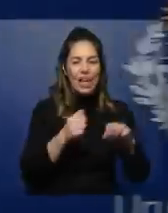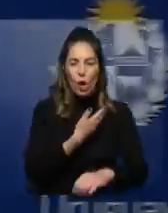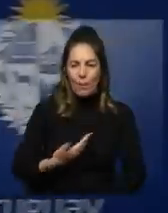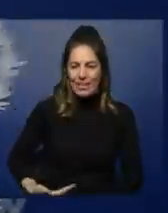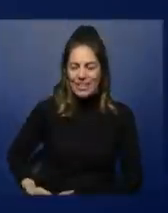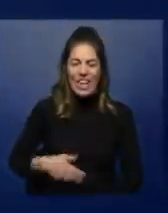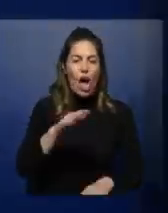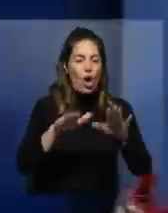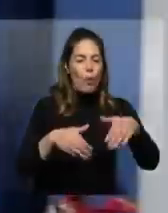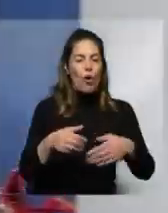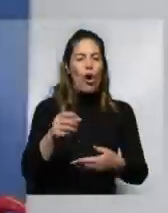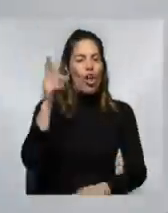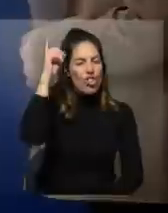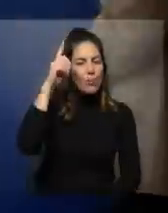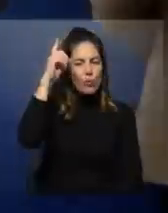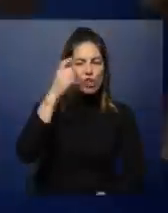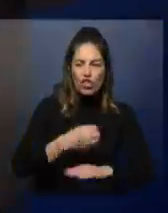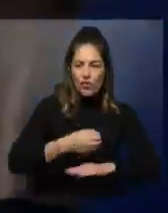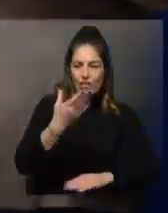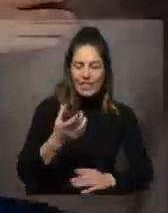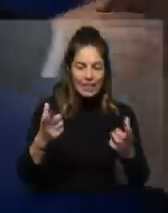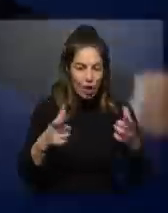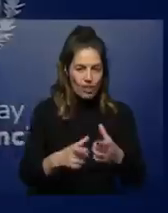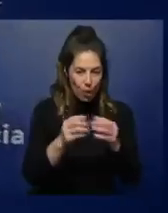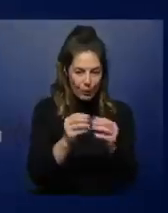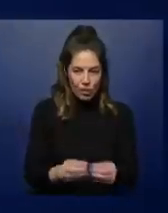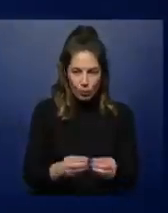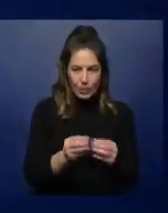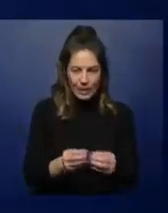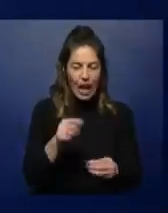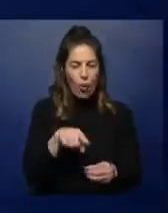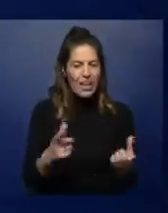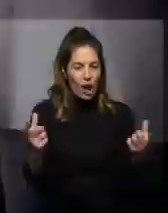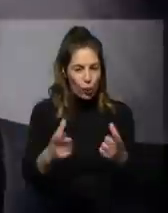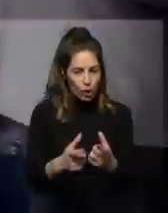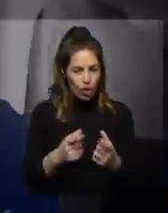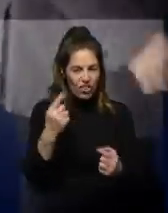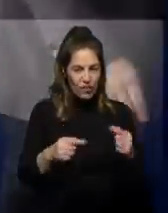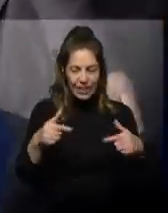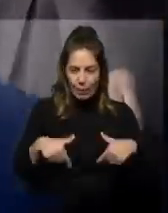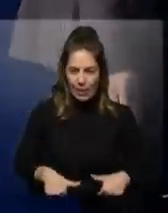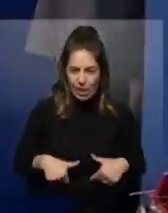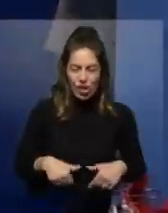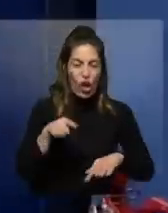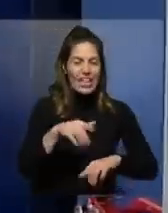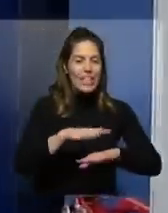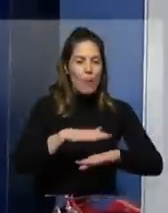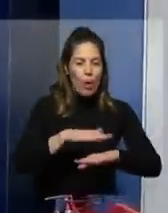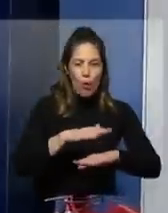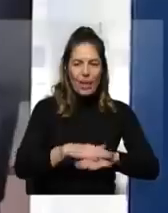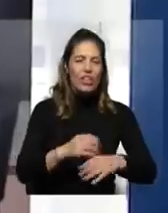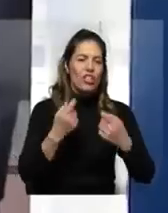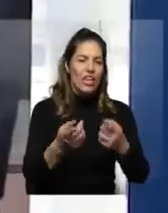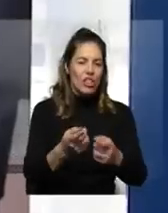convocó a los diputados oficialistas de la comisión de presupuesto integrada con Hacienda a una reunión con varios ministros en esta instancia se